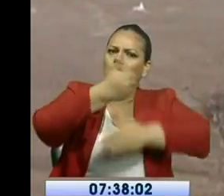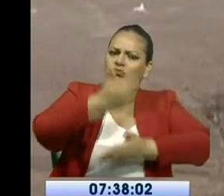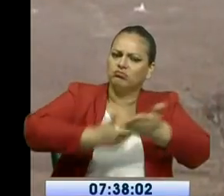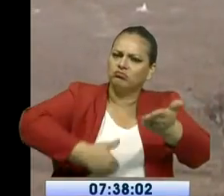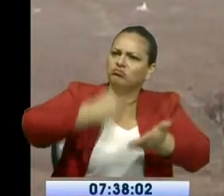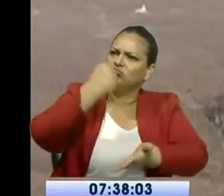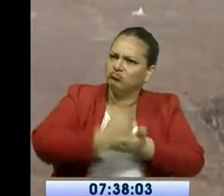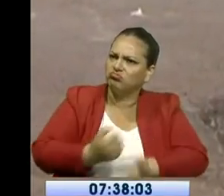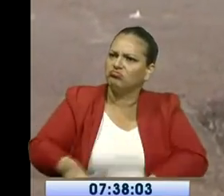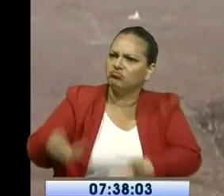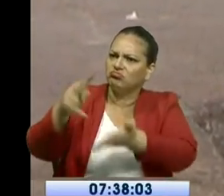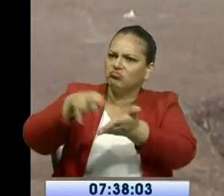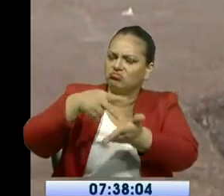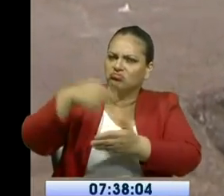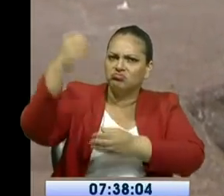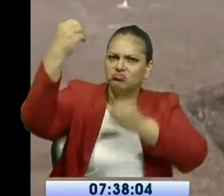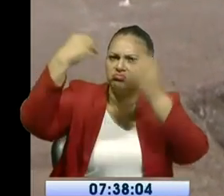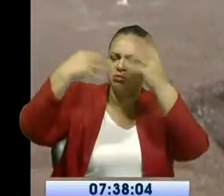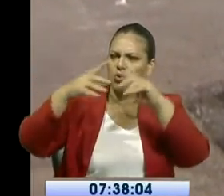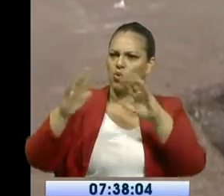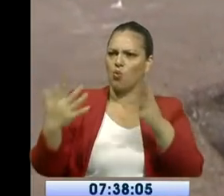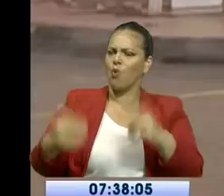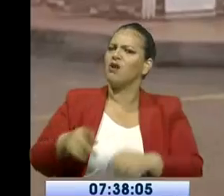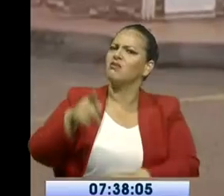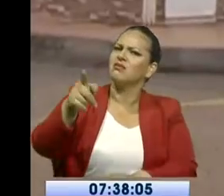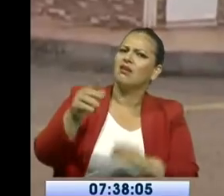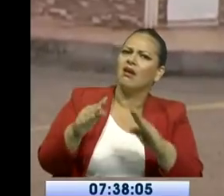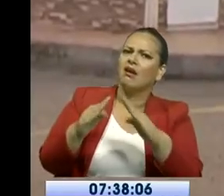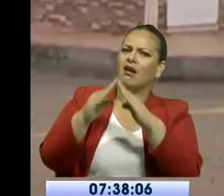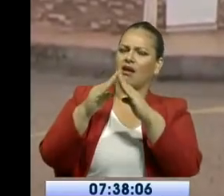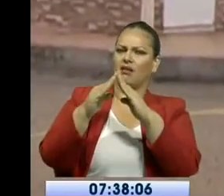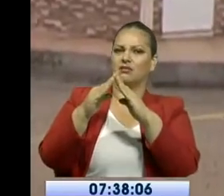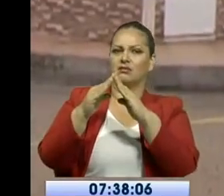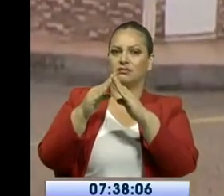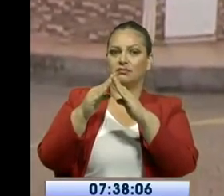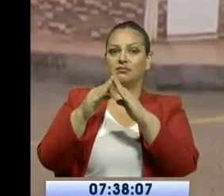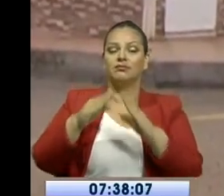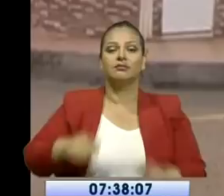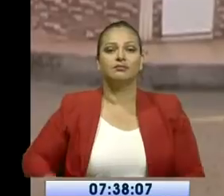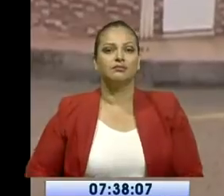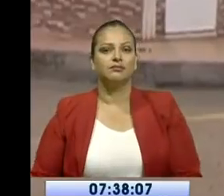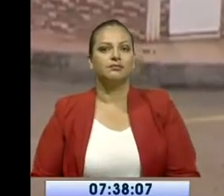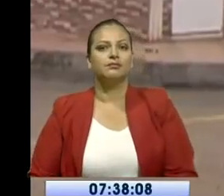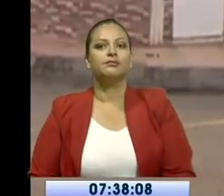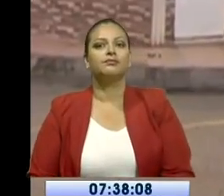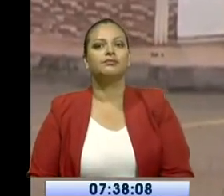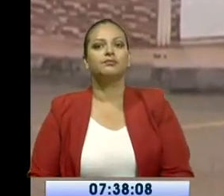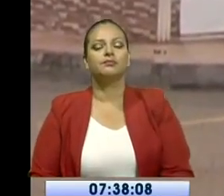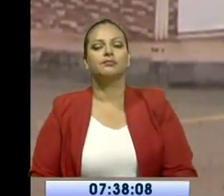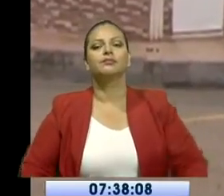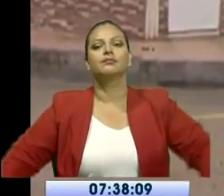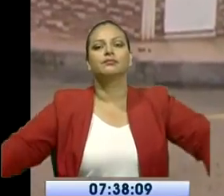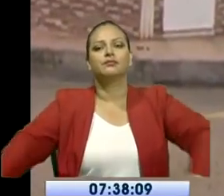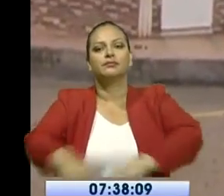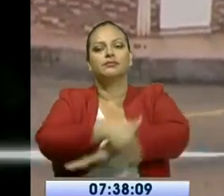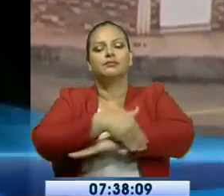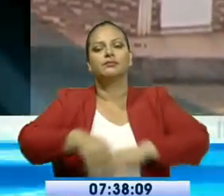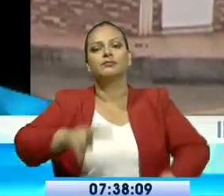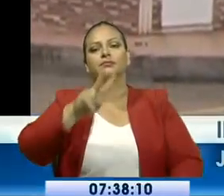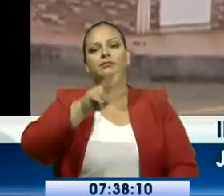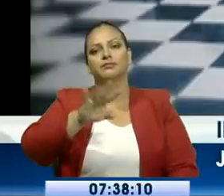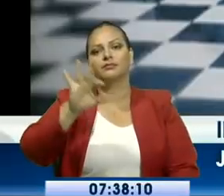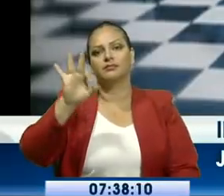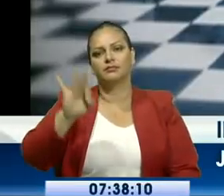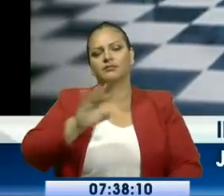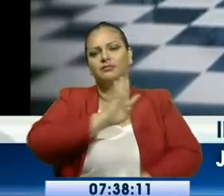El hecho de sangre se registró en la 29 y la D al suroeste de Guayaquil, según la policía, al interior de esta vivienda que funcionaba como